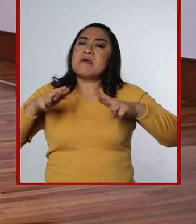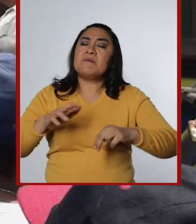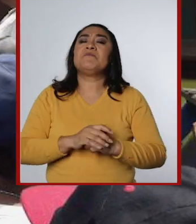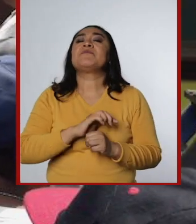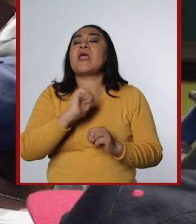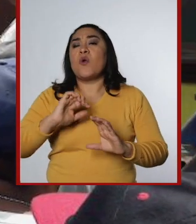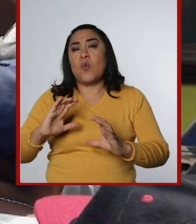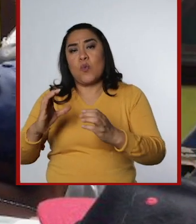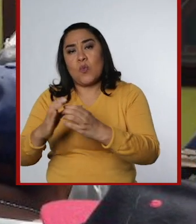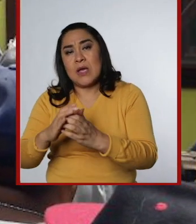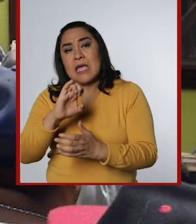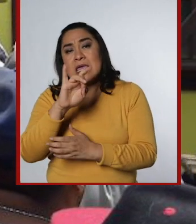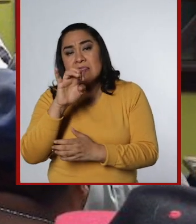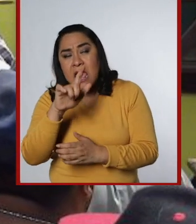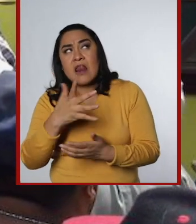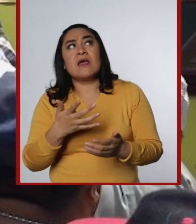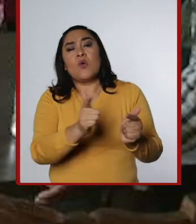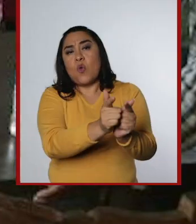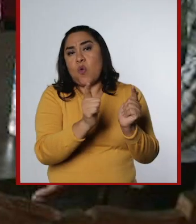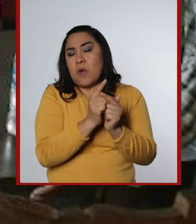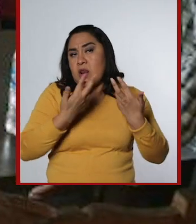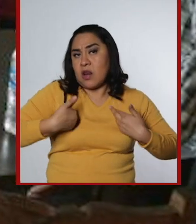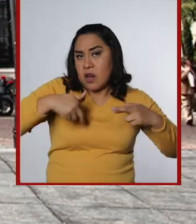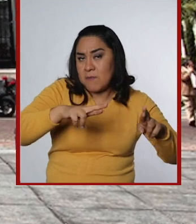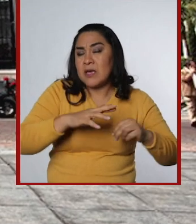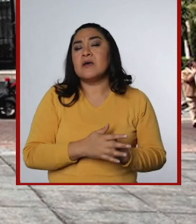representantes, ya sean comunitarios ejidales o de